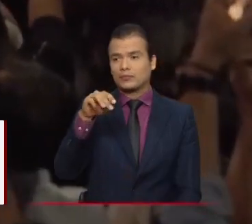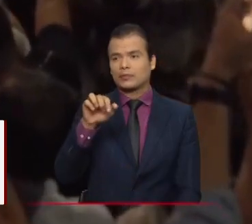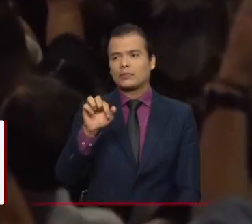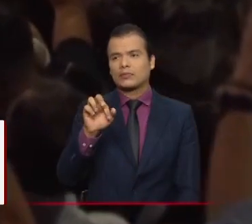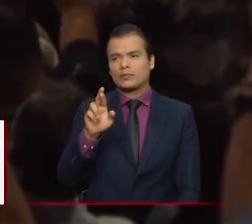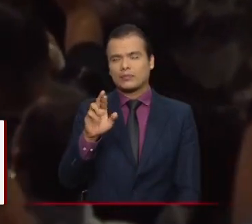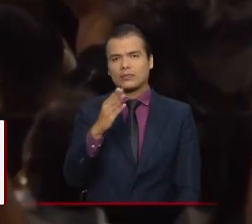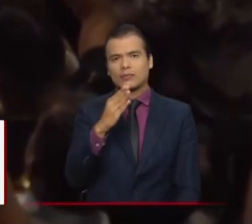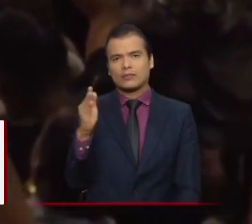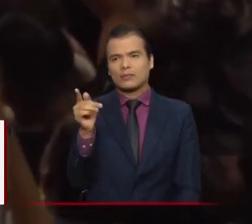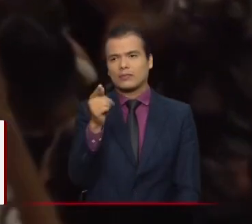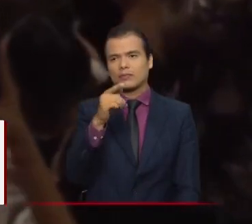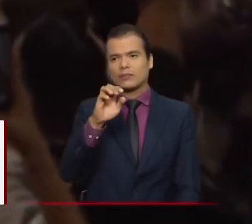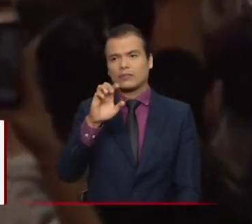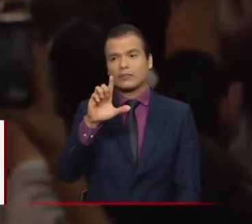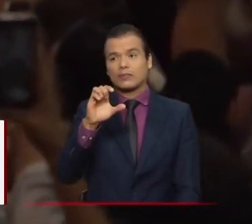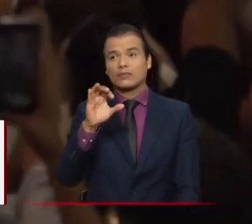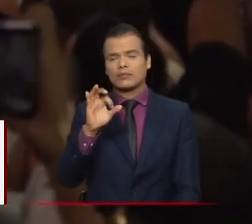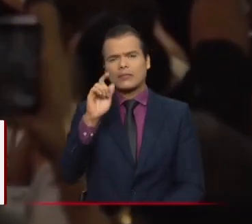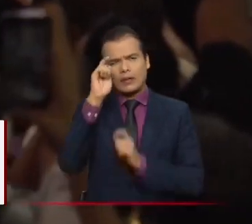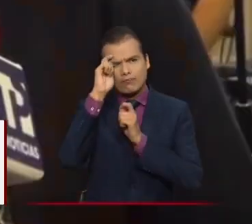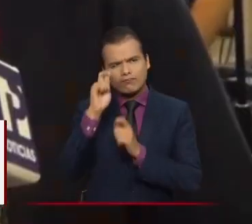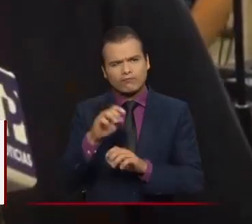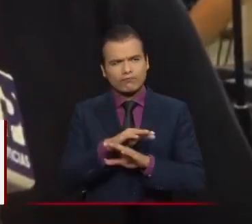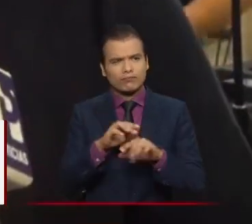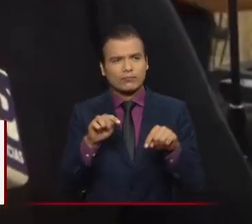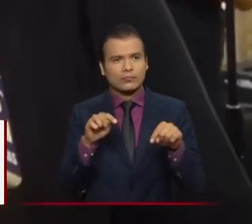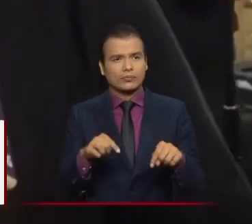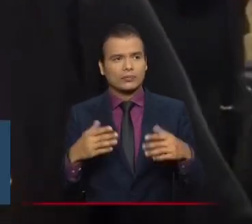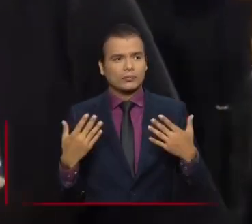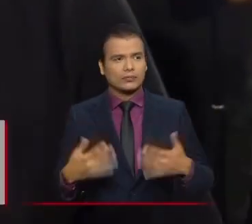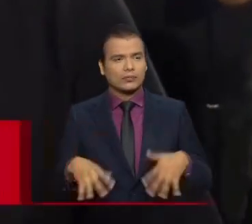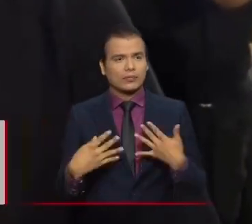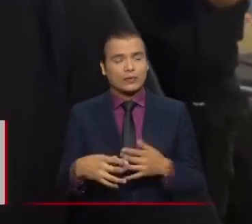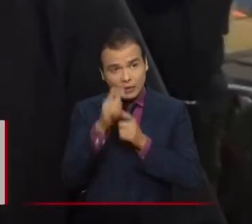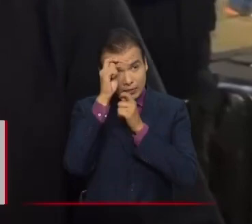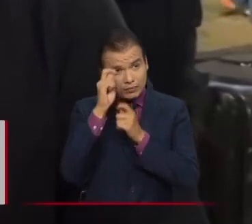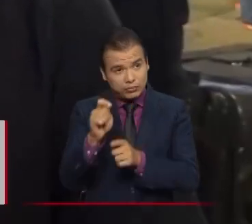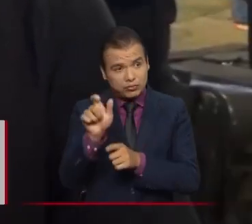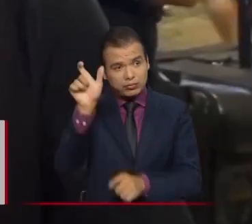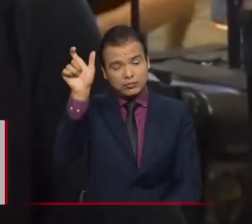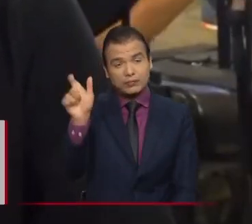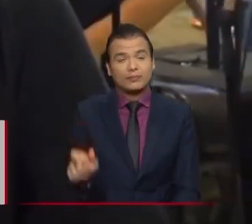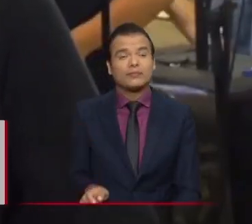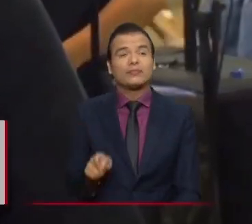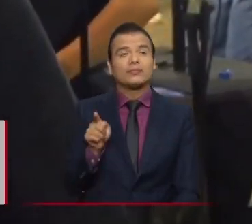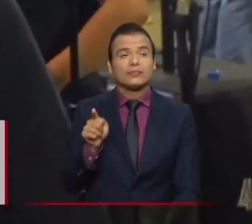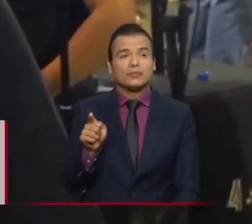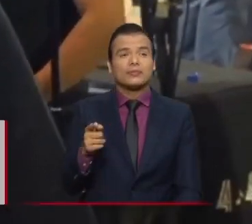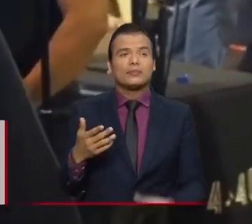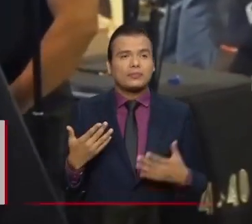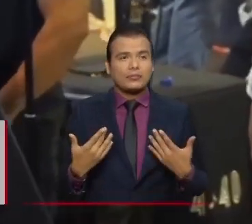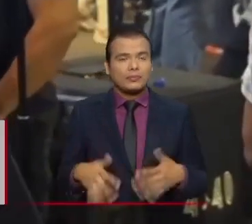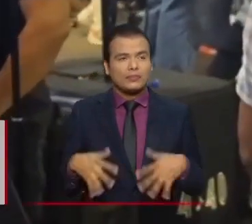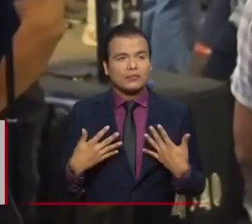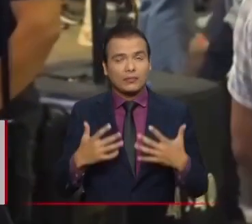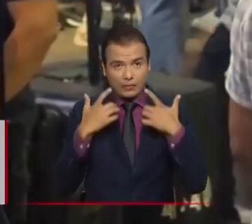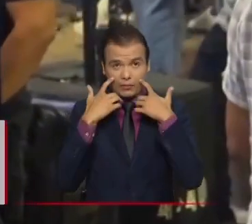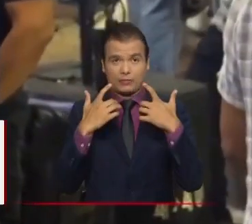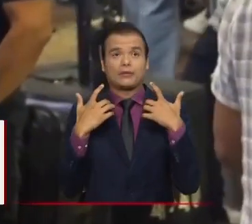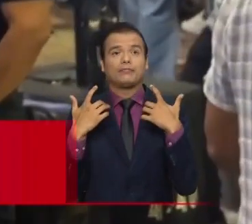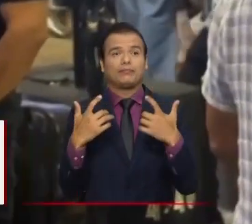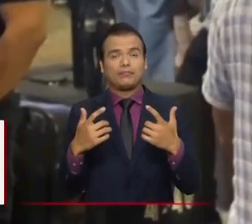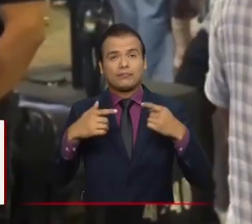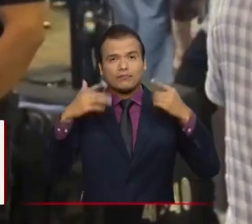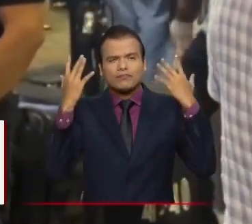Omar para mí es un honor hoy darles homenaje sentido a uno de los artistas más representativos del